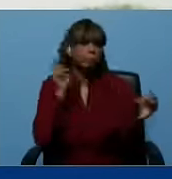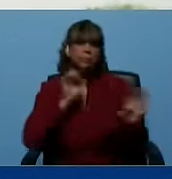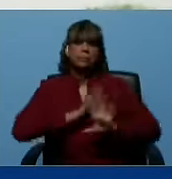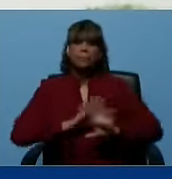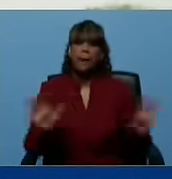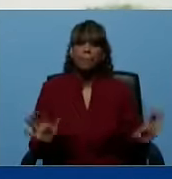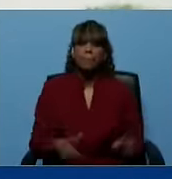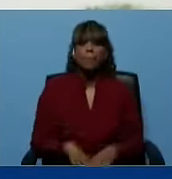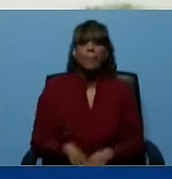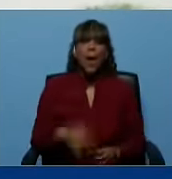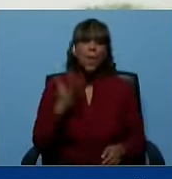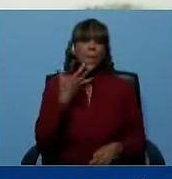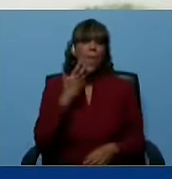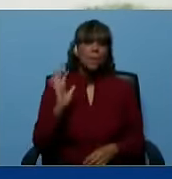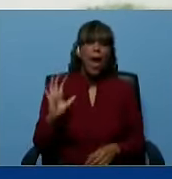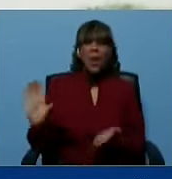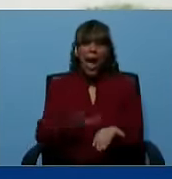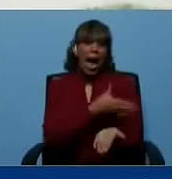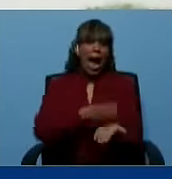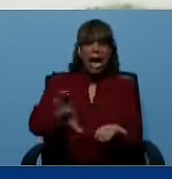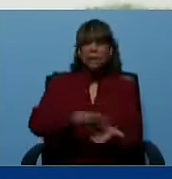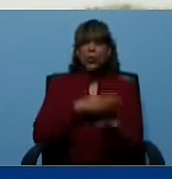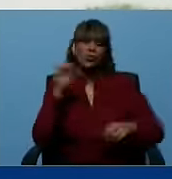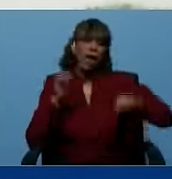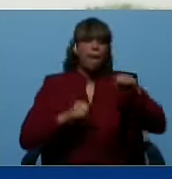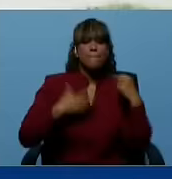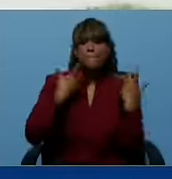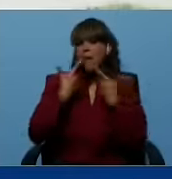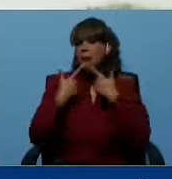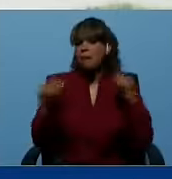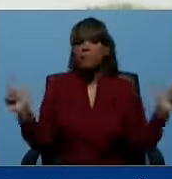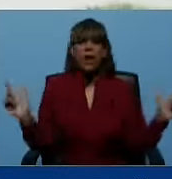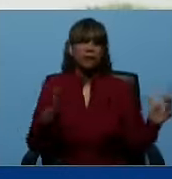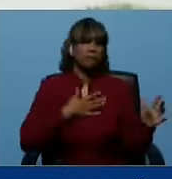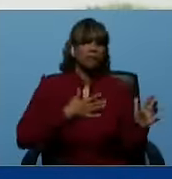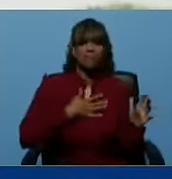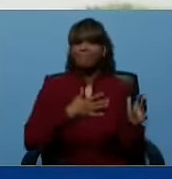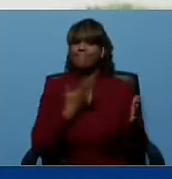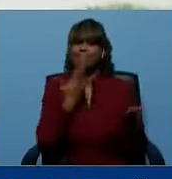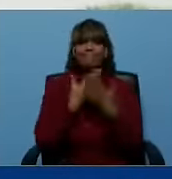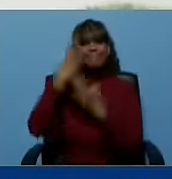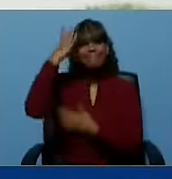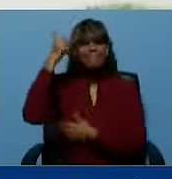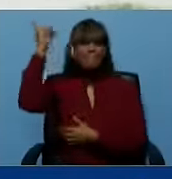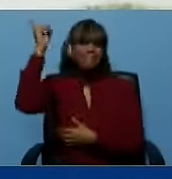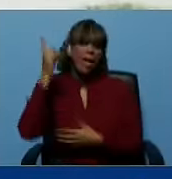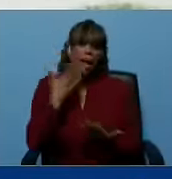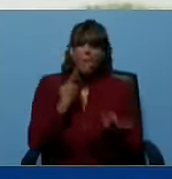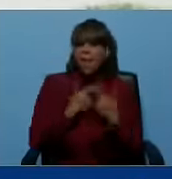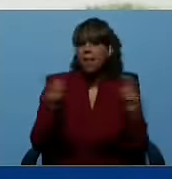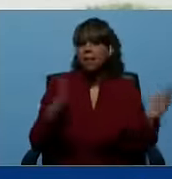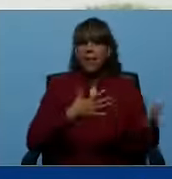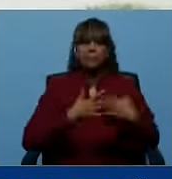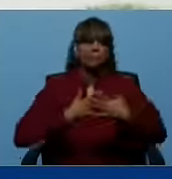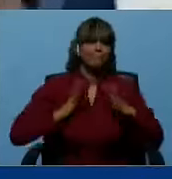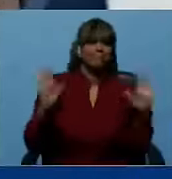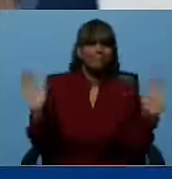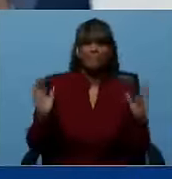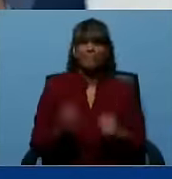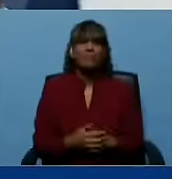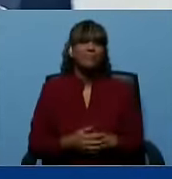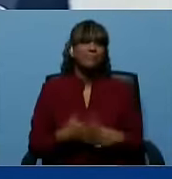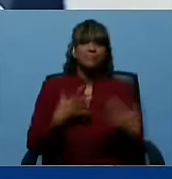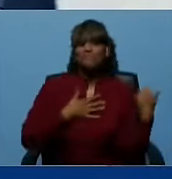Hay una canción de salsa que dice, me liberé, gracias a Dios